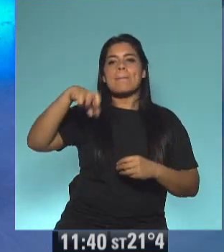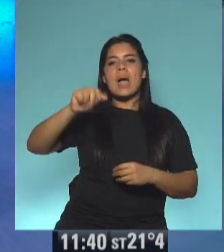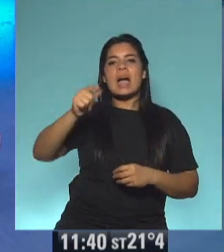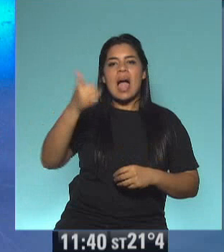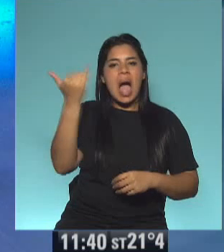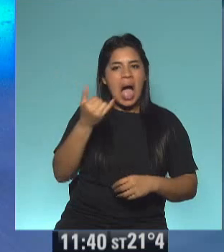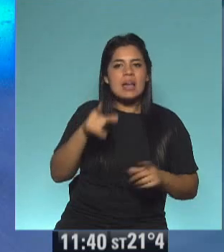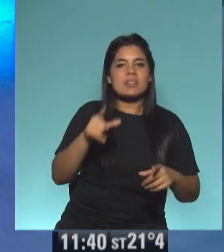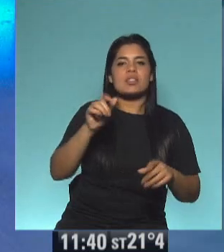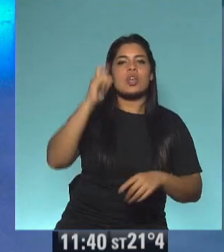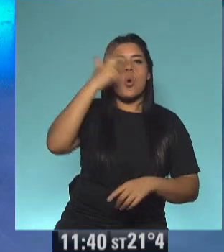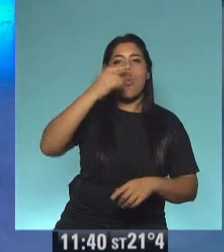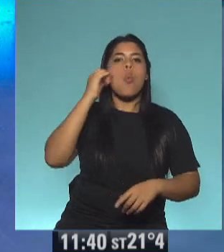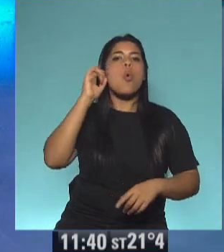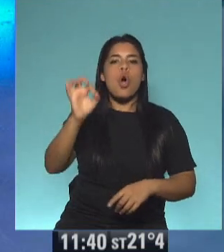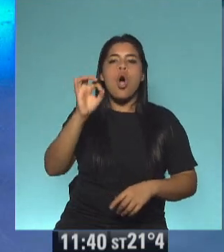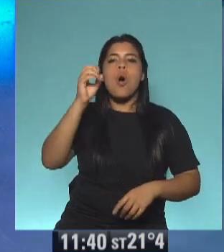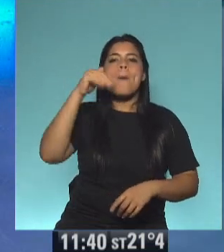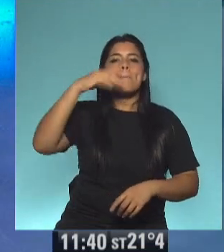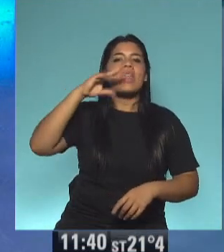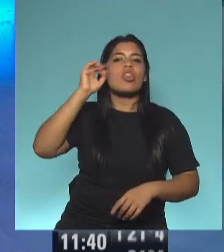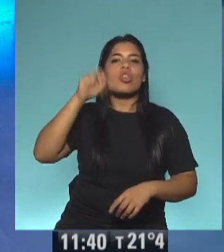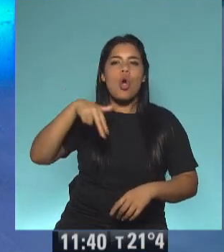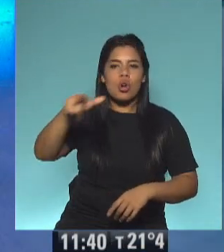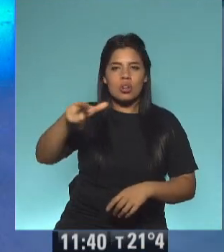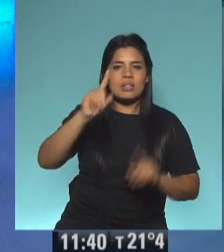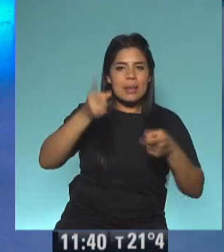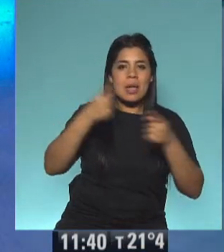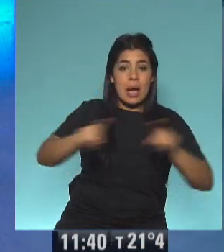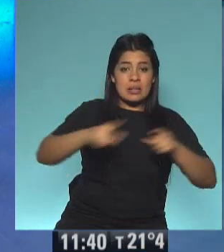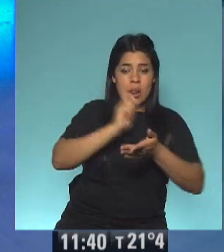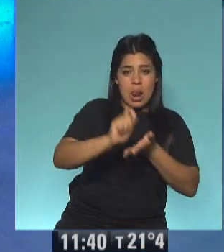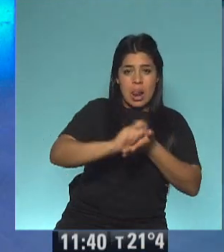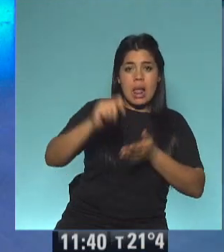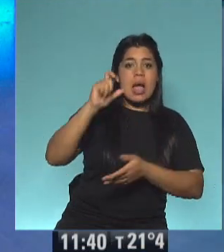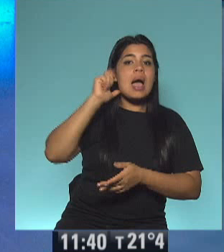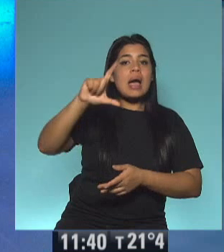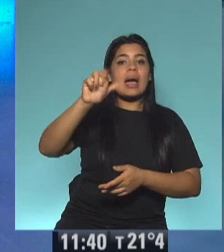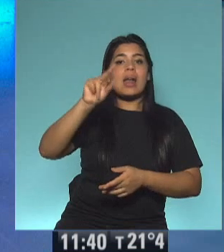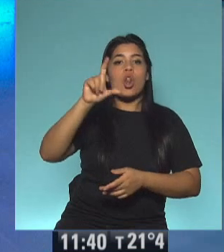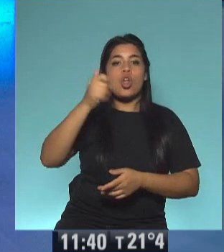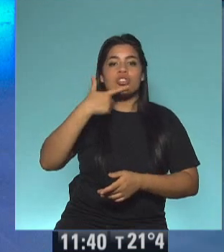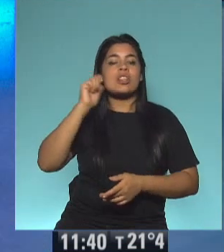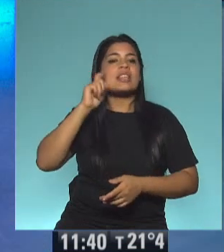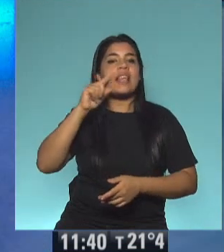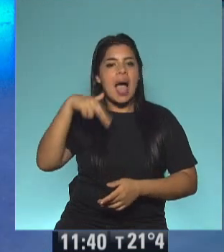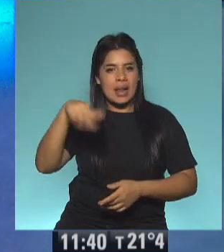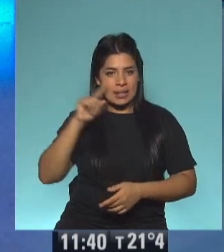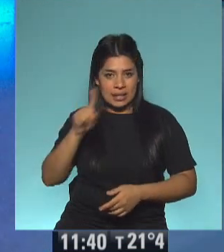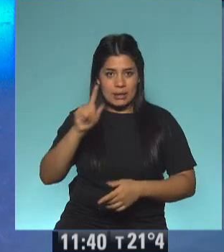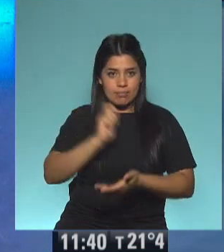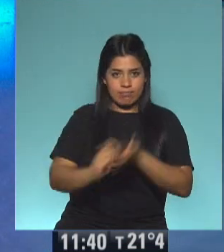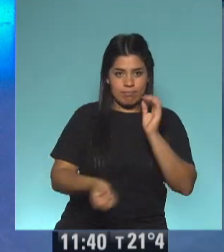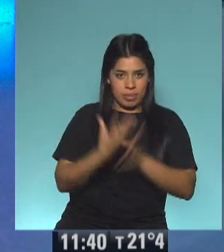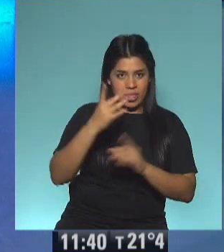el gran Hugo Midón, y con la música compuesta por Carlos Gianni. Unos genios. Damos muchas pistas y ustedes seguramente ya saben de qué